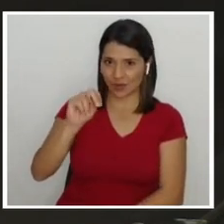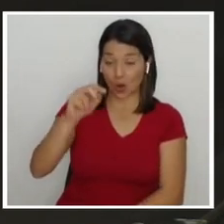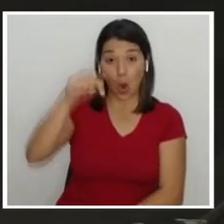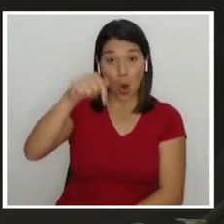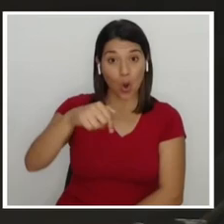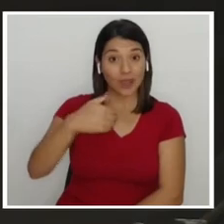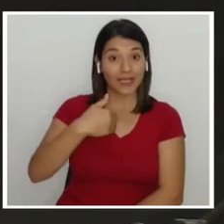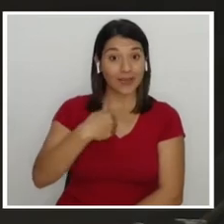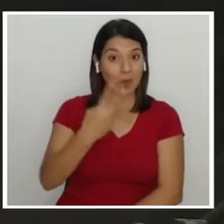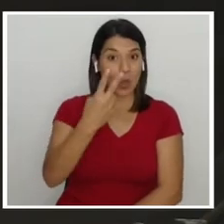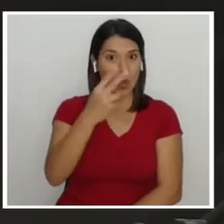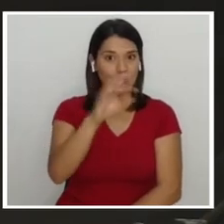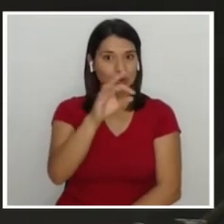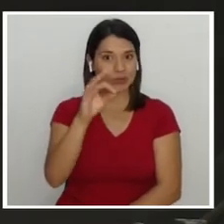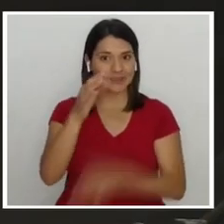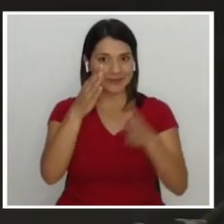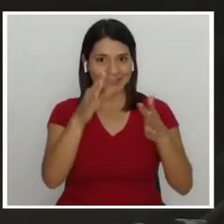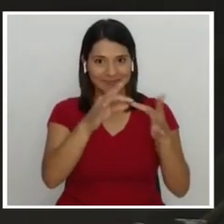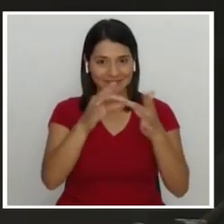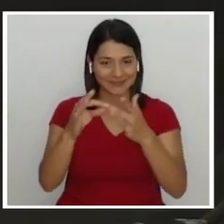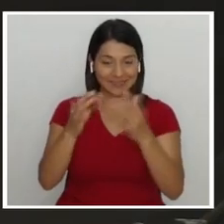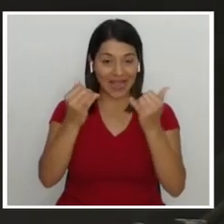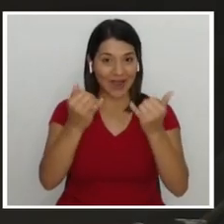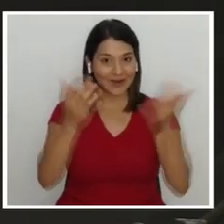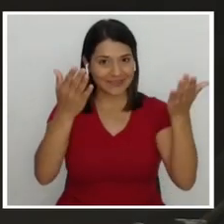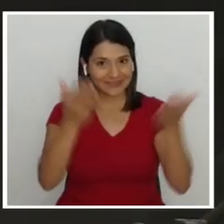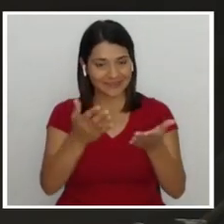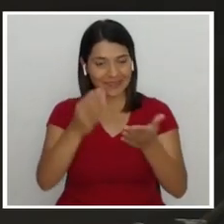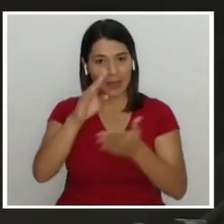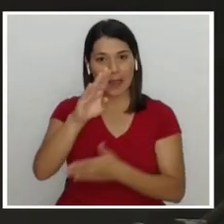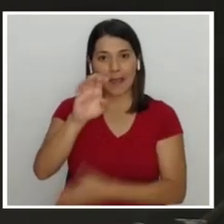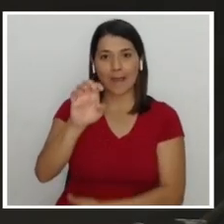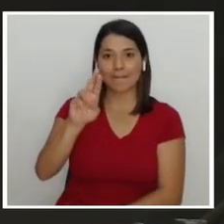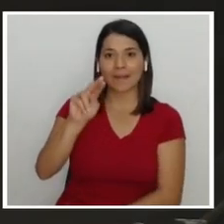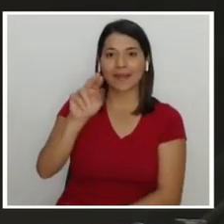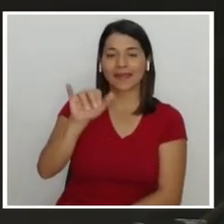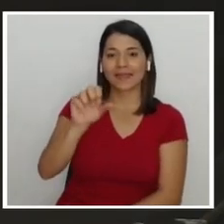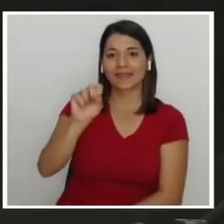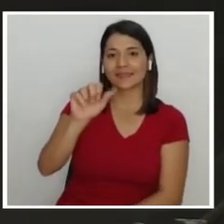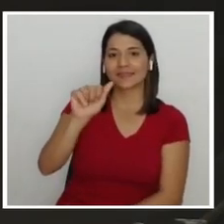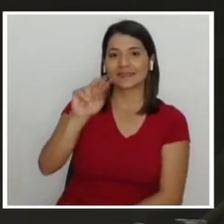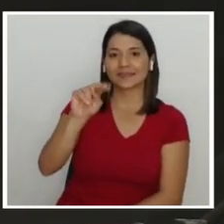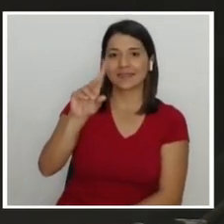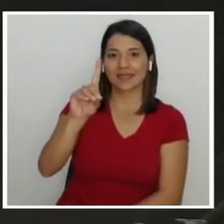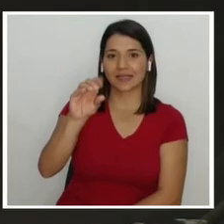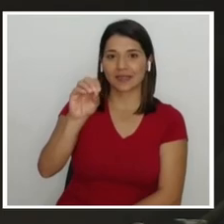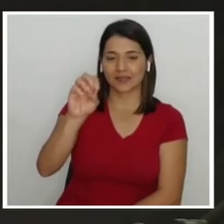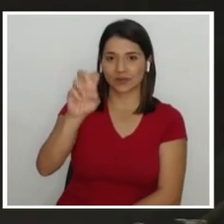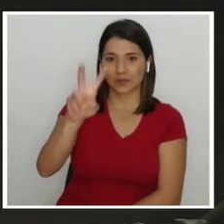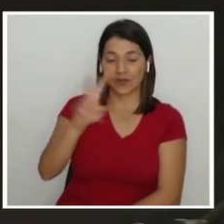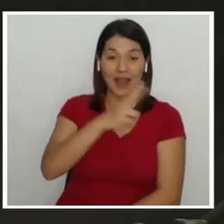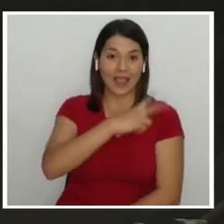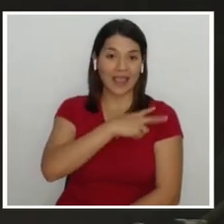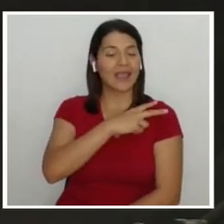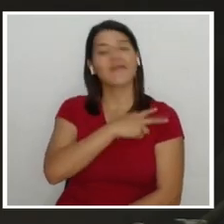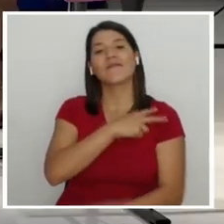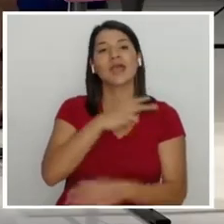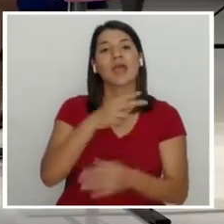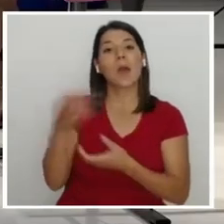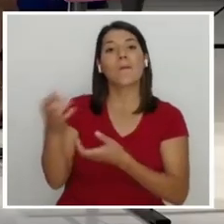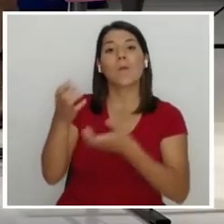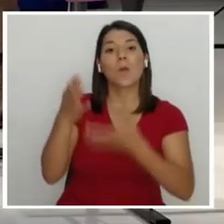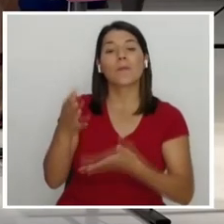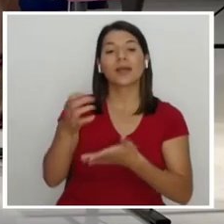especiales. Le damos la bienvenida a Bernie Sandoval, jefe de la estación de bomberos de San Ramón, y también a don Wagner Leiva, quien